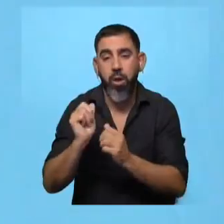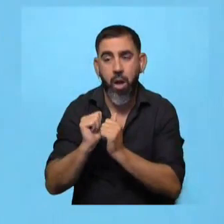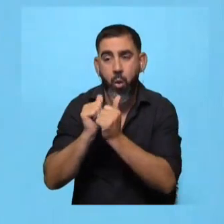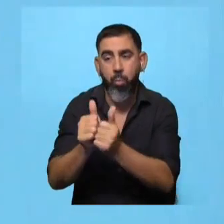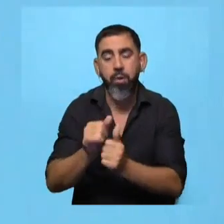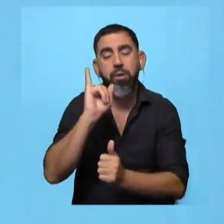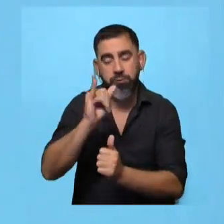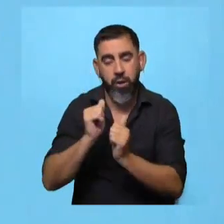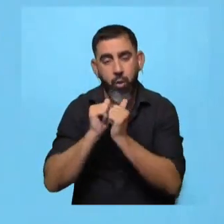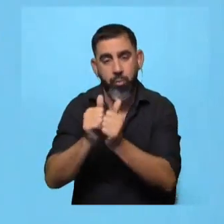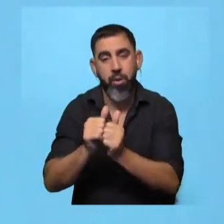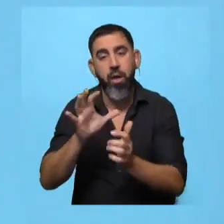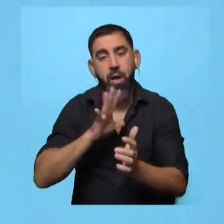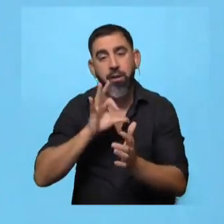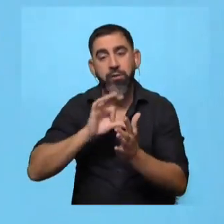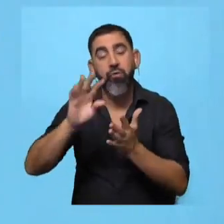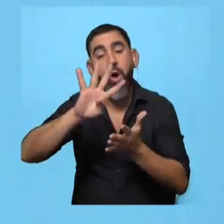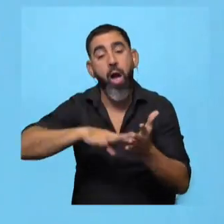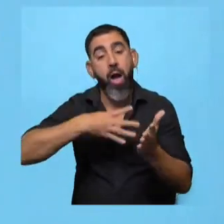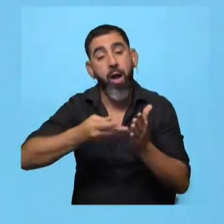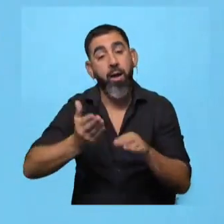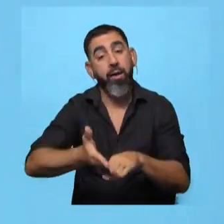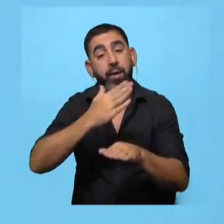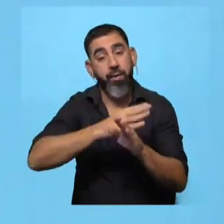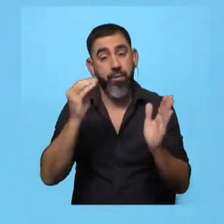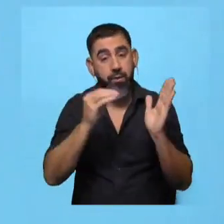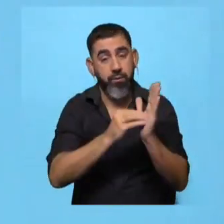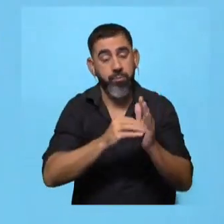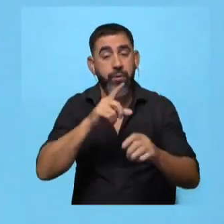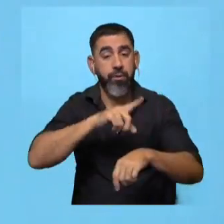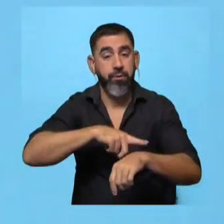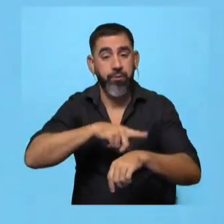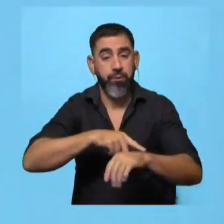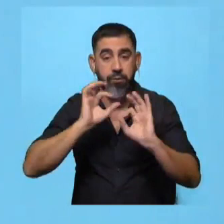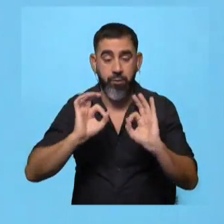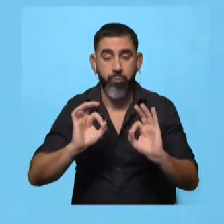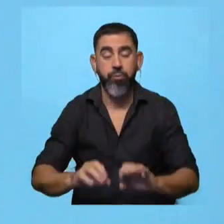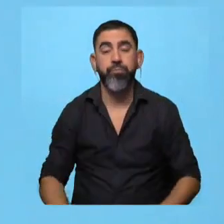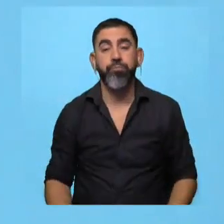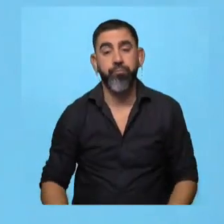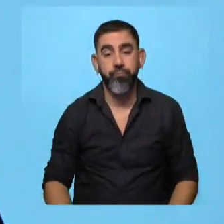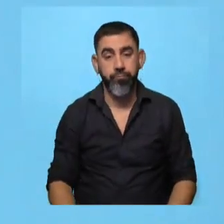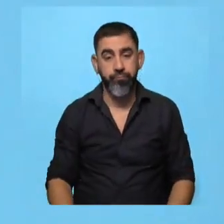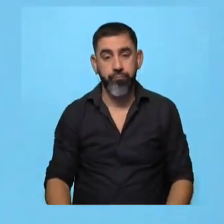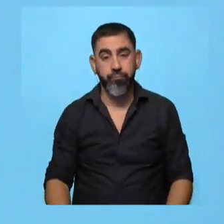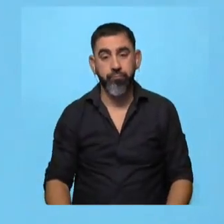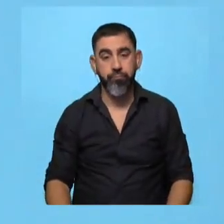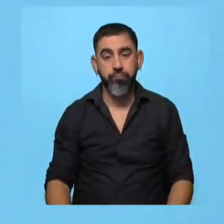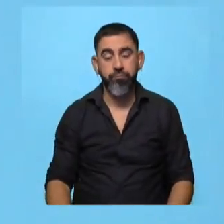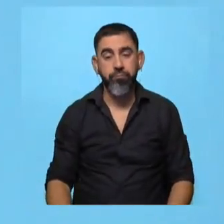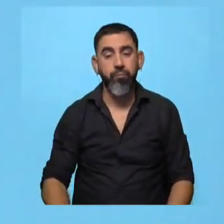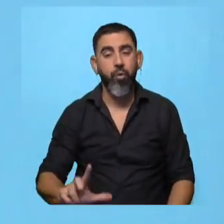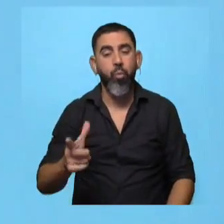les asesora, hay un servicio de agenda previa para poder manejar bien el tiempo. No tengo la URL a mano